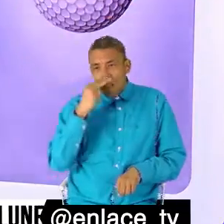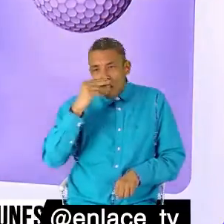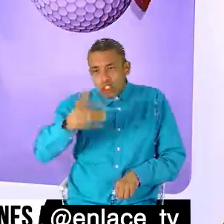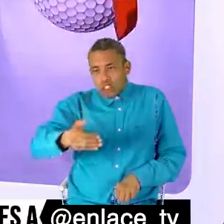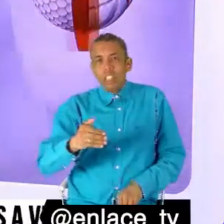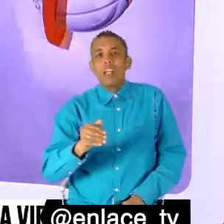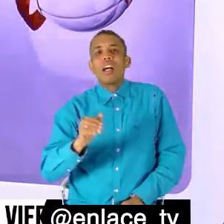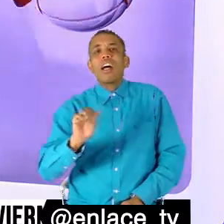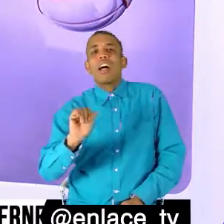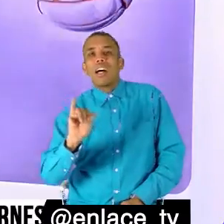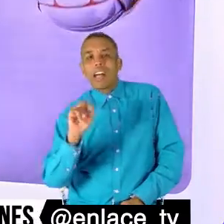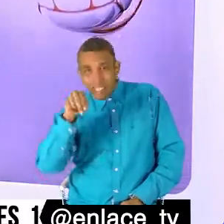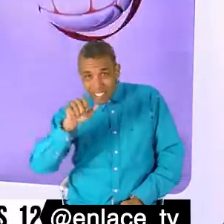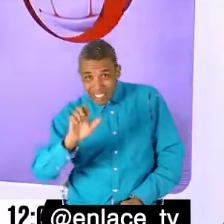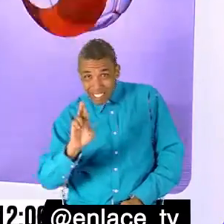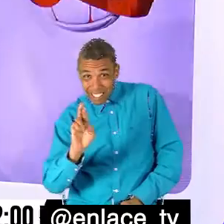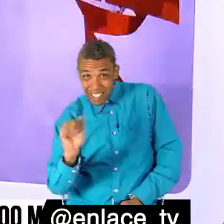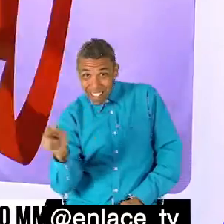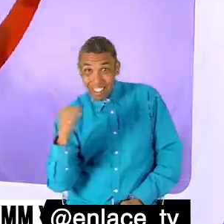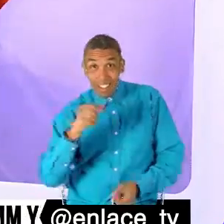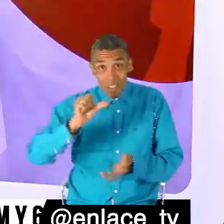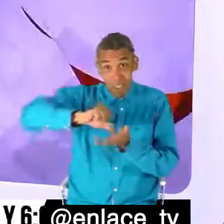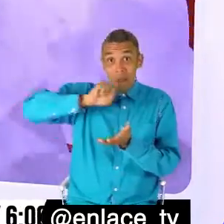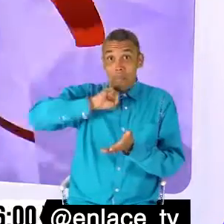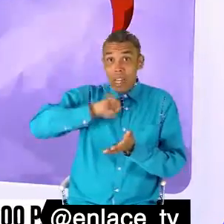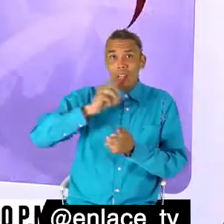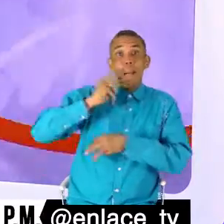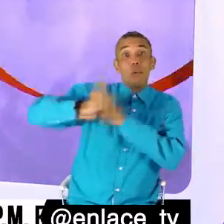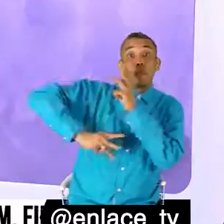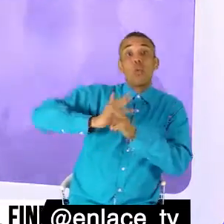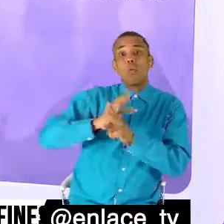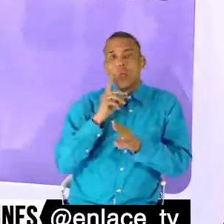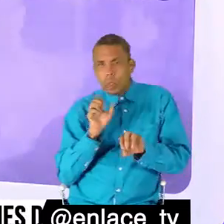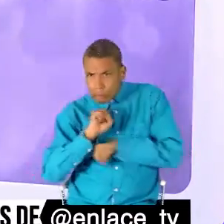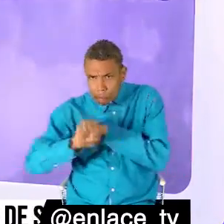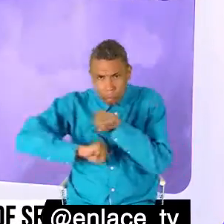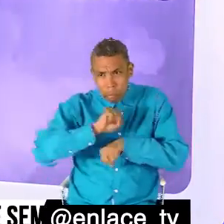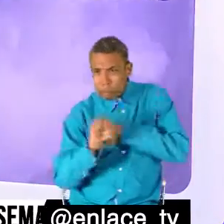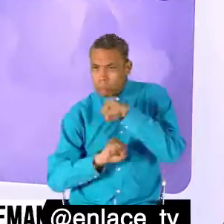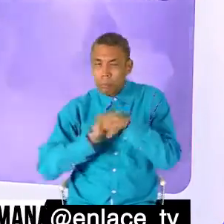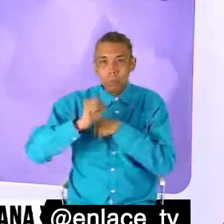Barranca Bermeja, ocupó el tercer puesto a nivel mundial para nuestro país.